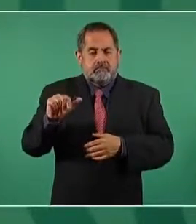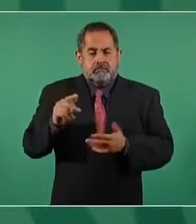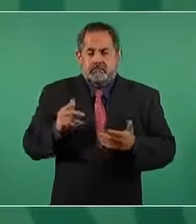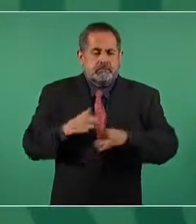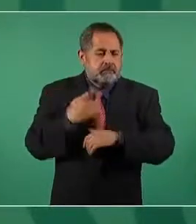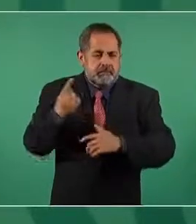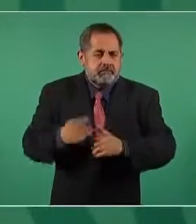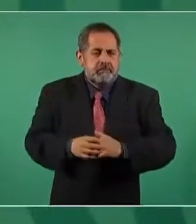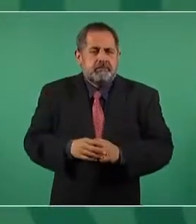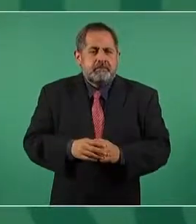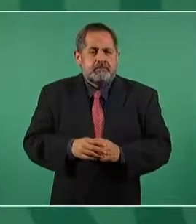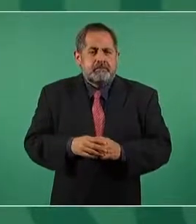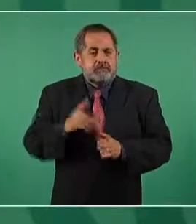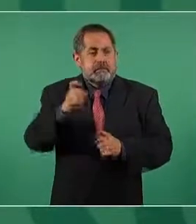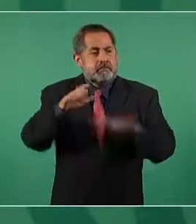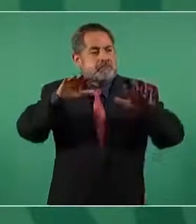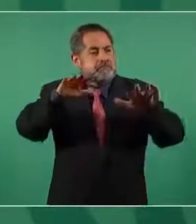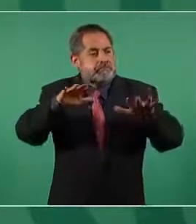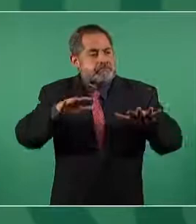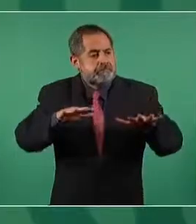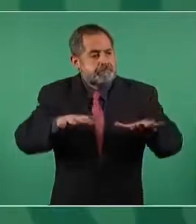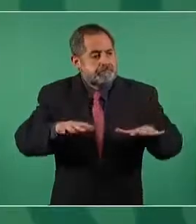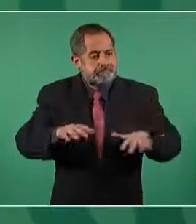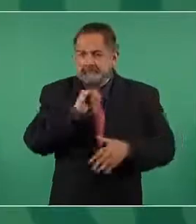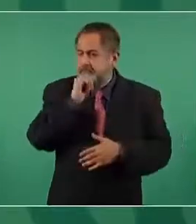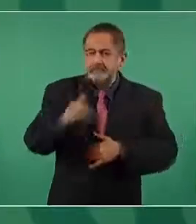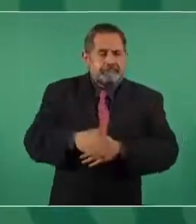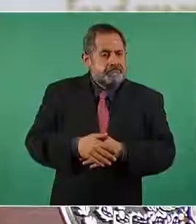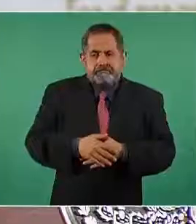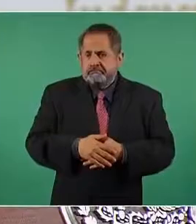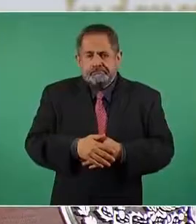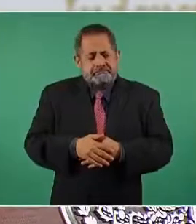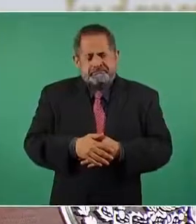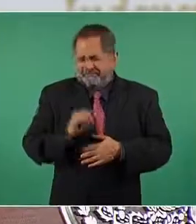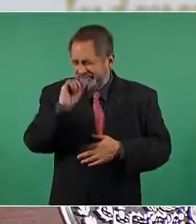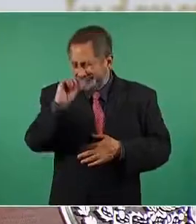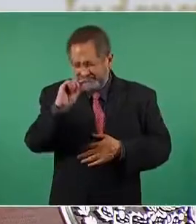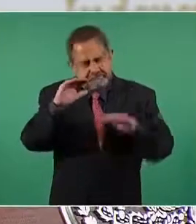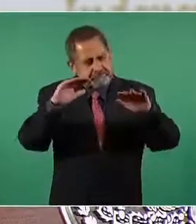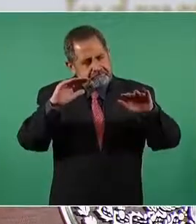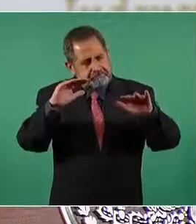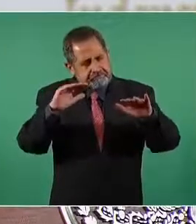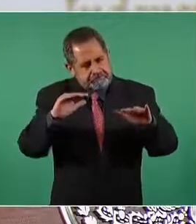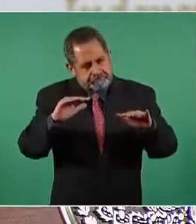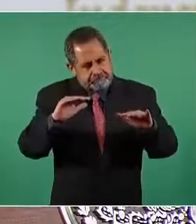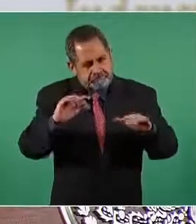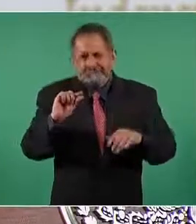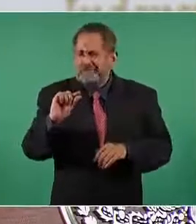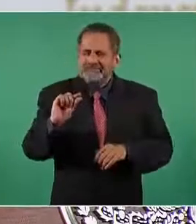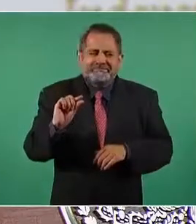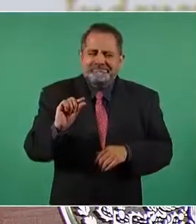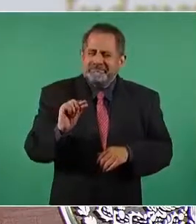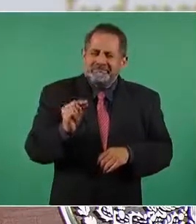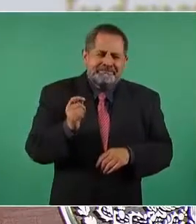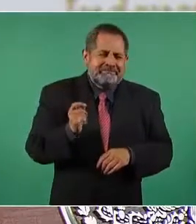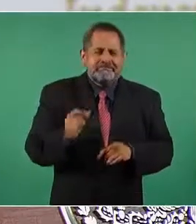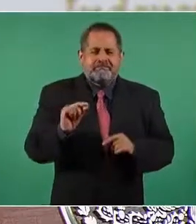porque no baja el nivel o ha bajado muy poco.